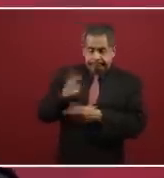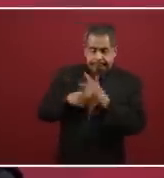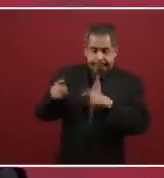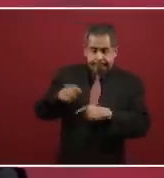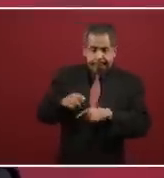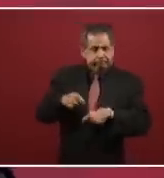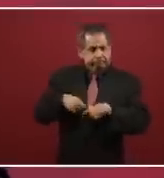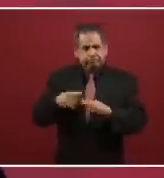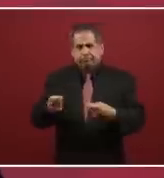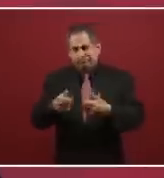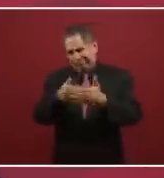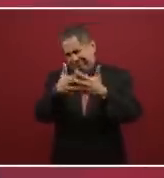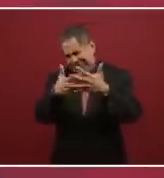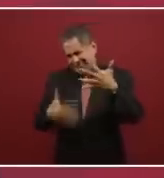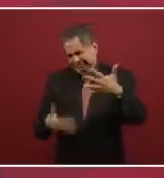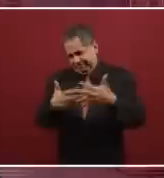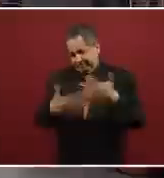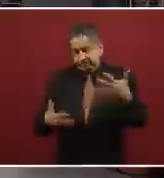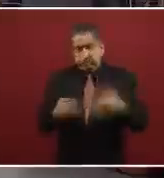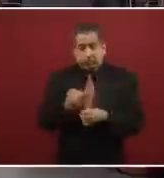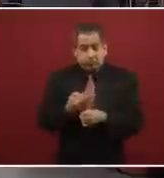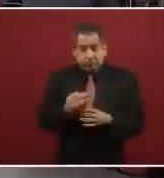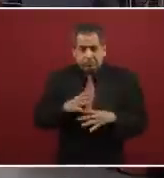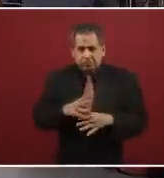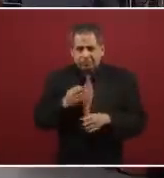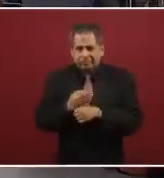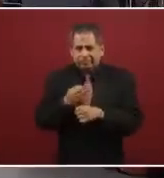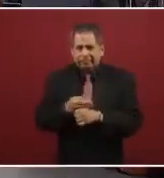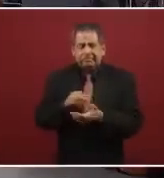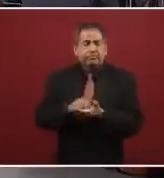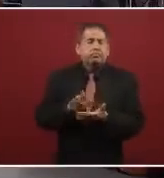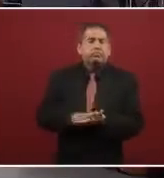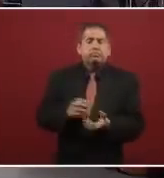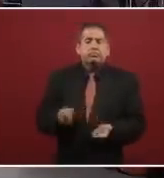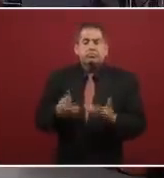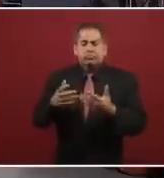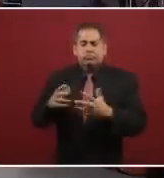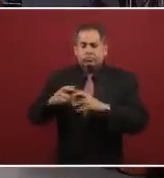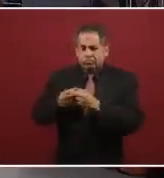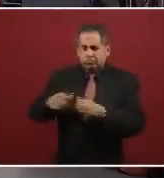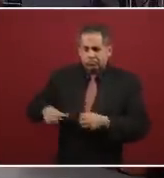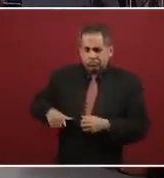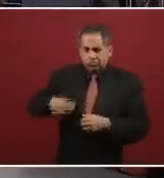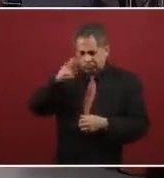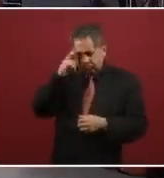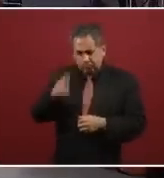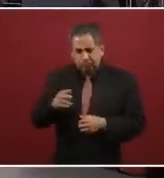les da toda la información? Pero ahorita no las tienen estas cifras que tiene el gobierno mexicano. Sí, pero